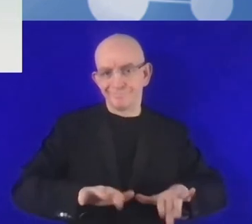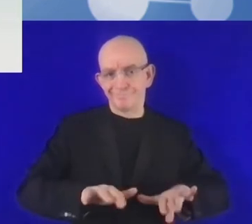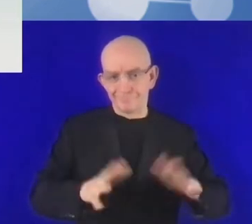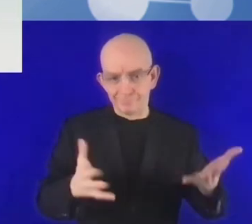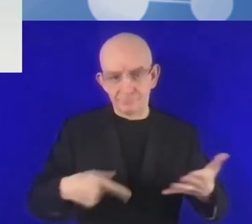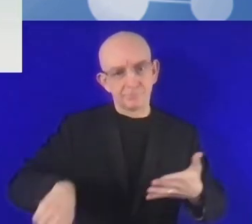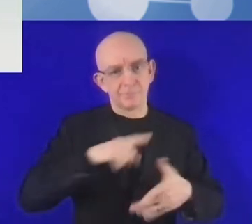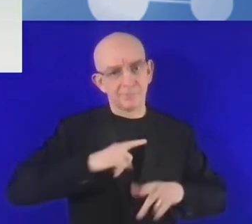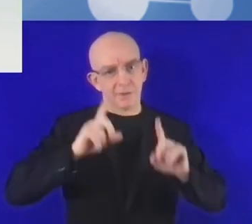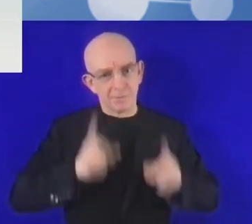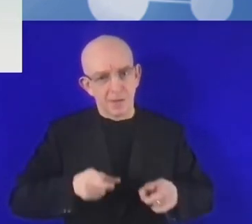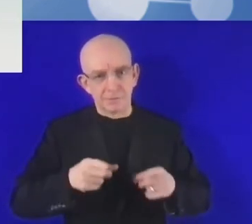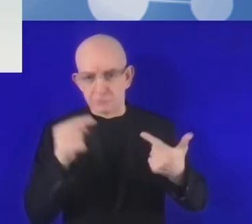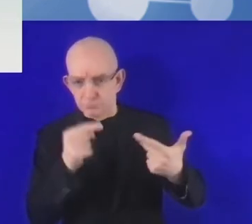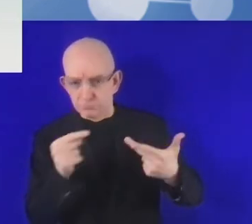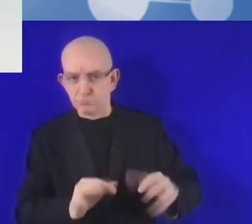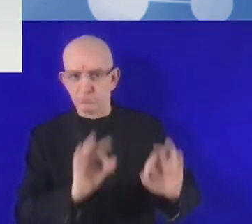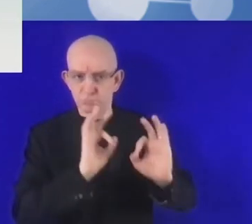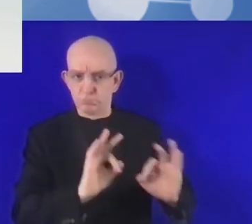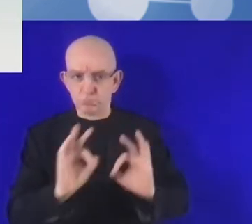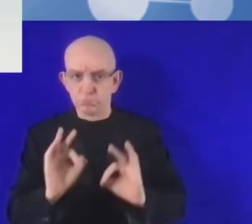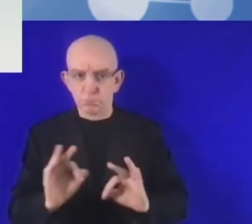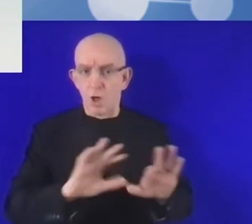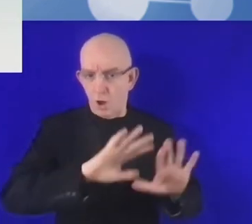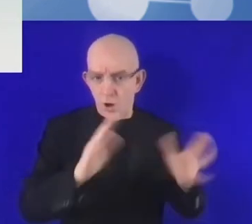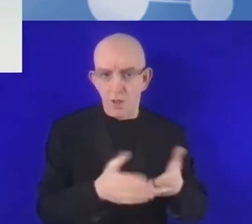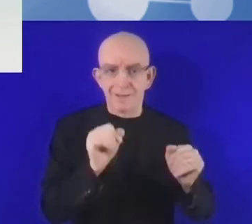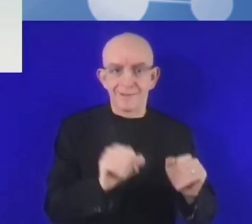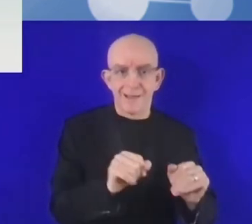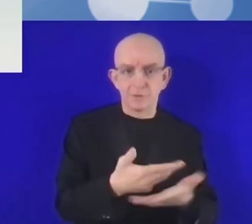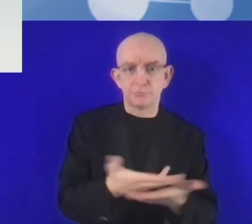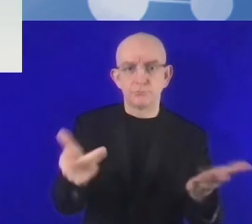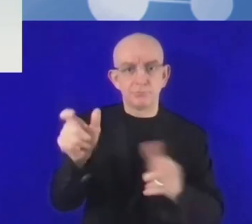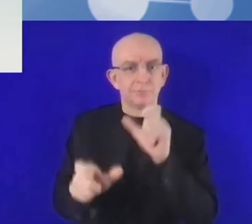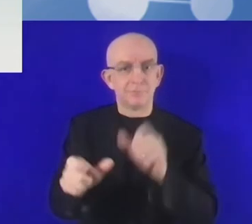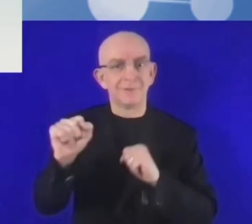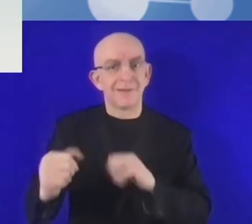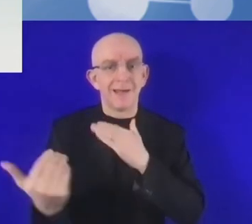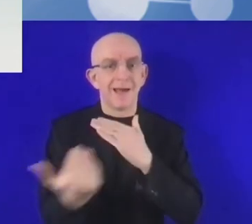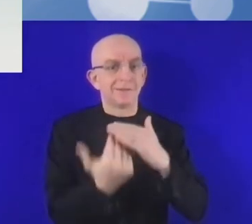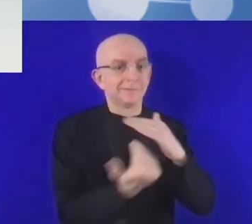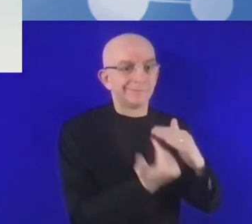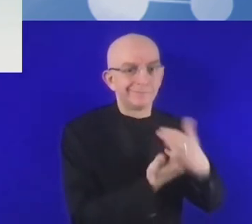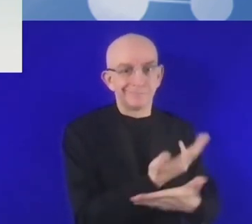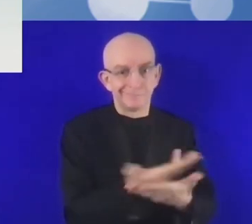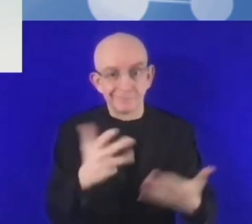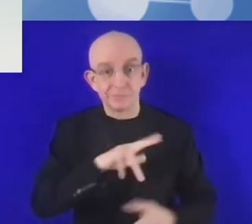Si queremos garantizar el trabajo de las infraestructuras